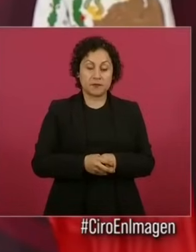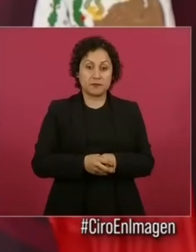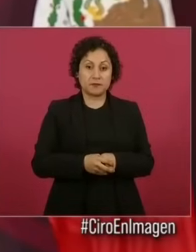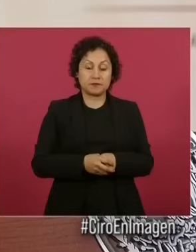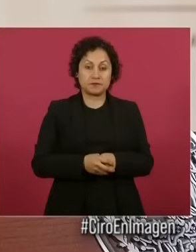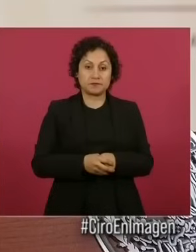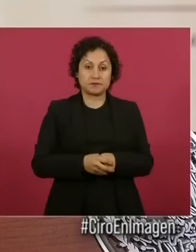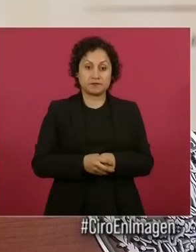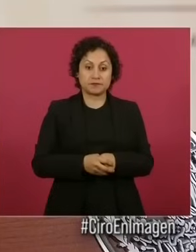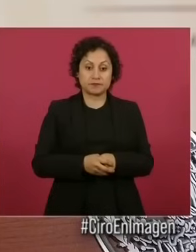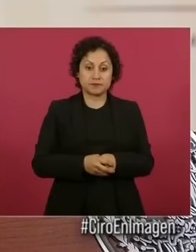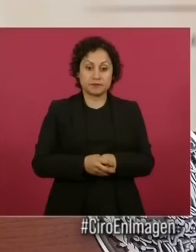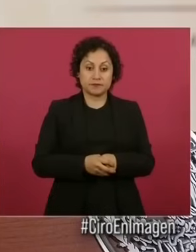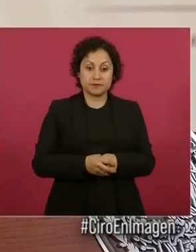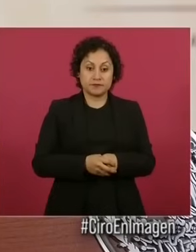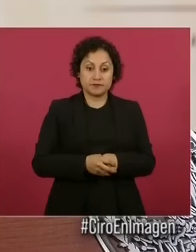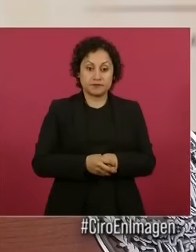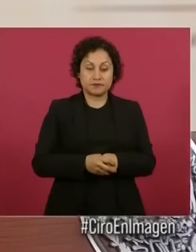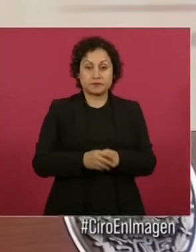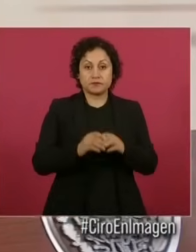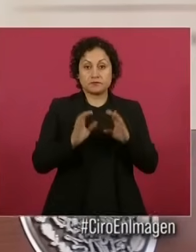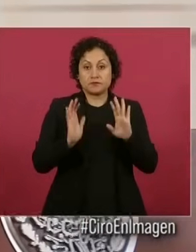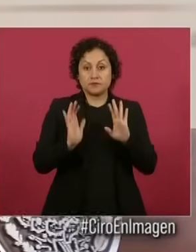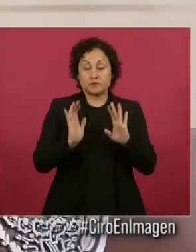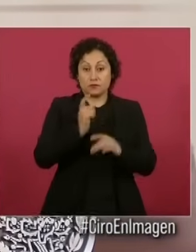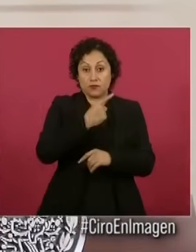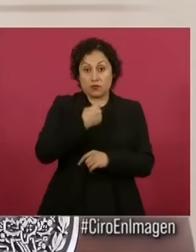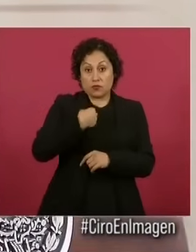un grupo mayoritario